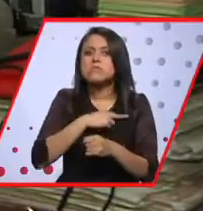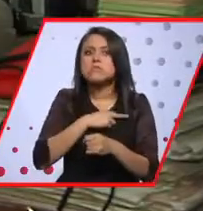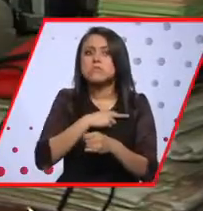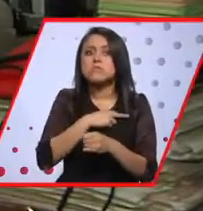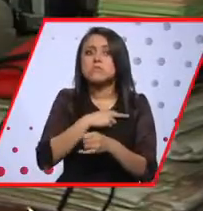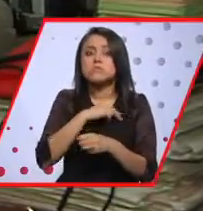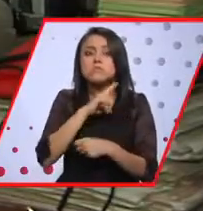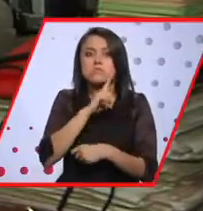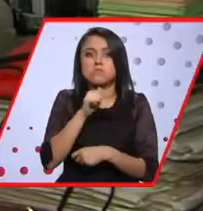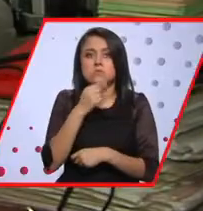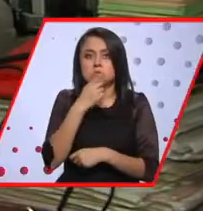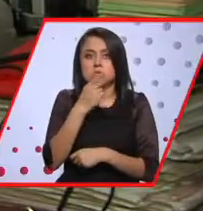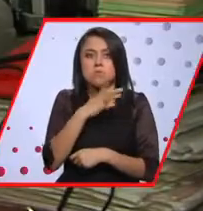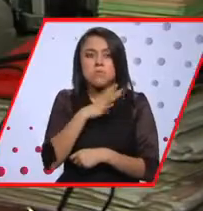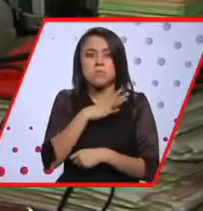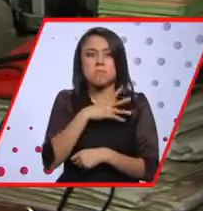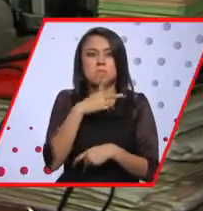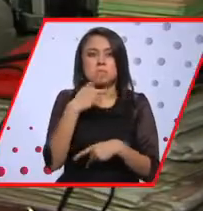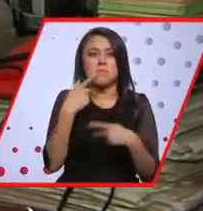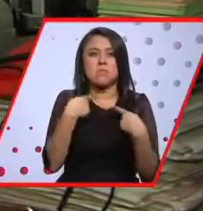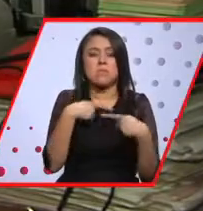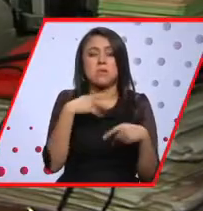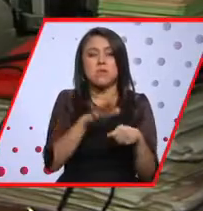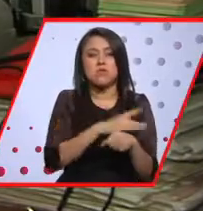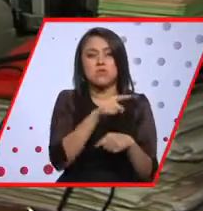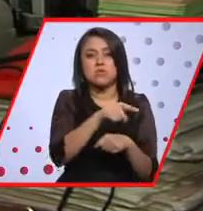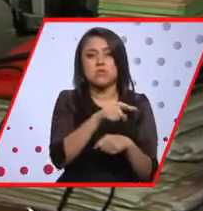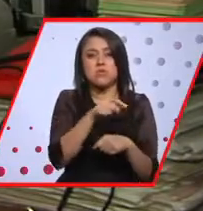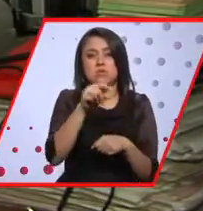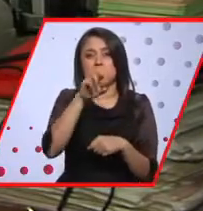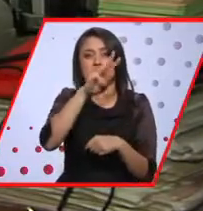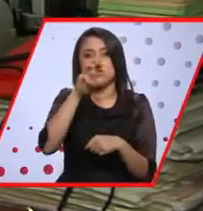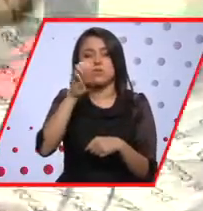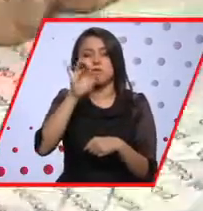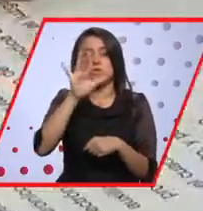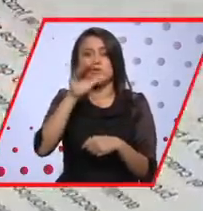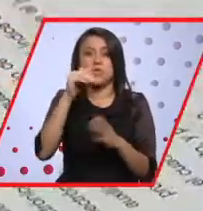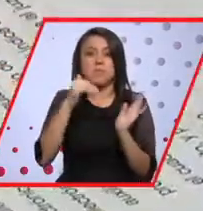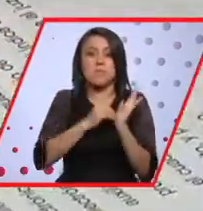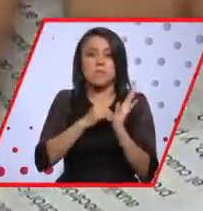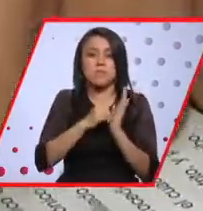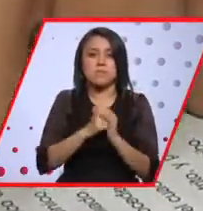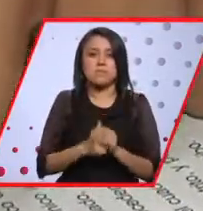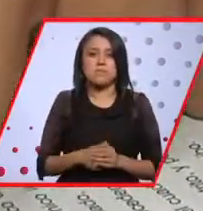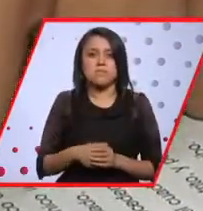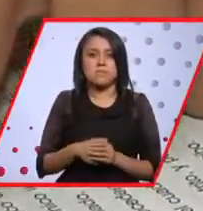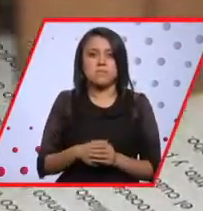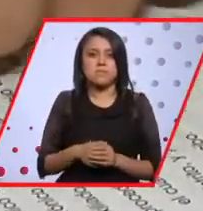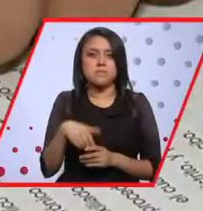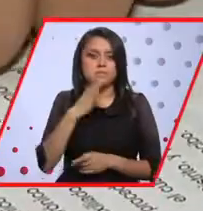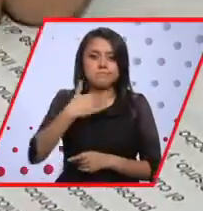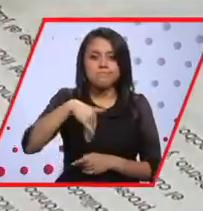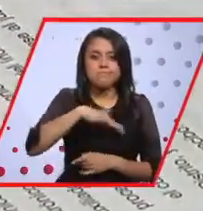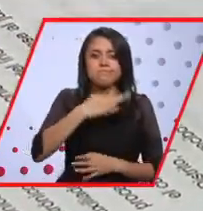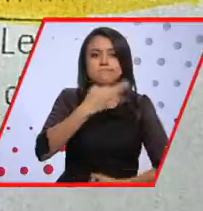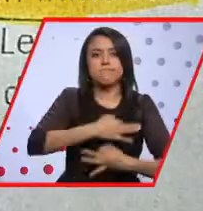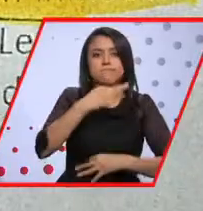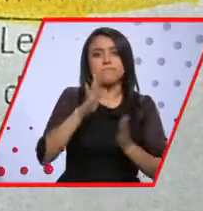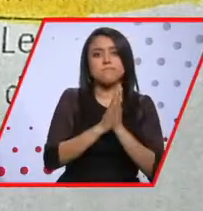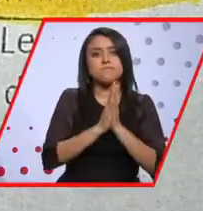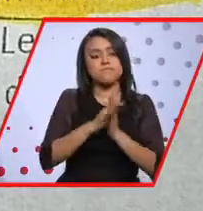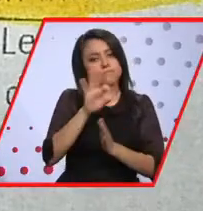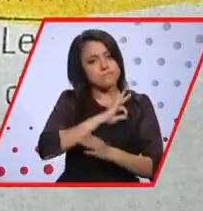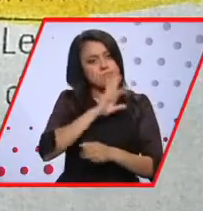la llevan unas personas por 350 mil pesos. Por ello comenzaron a buscar ayuda jurídica metiendo un